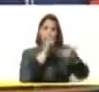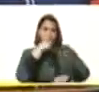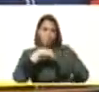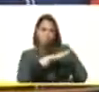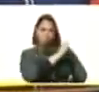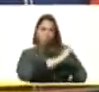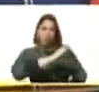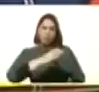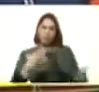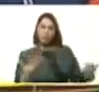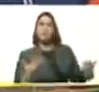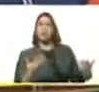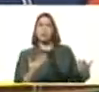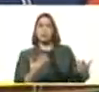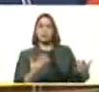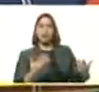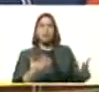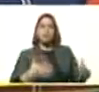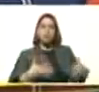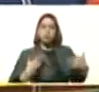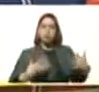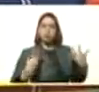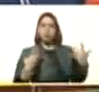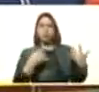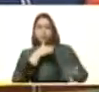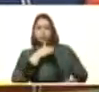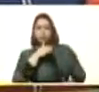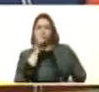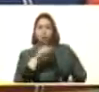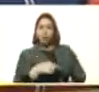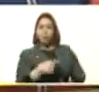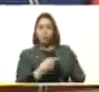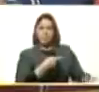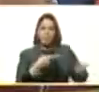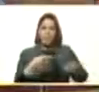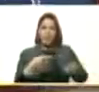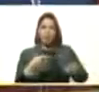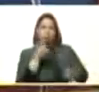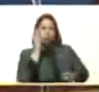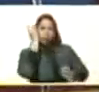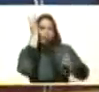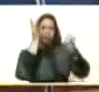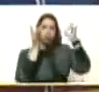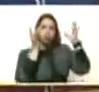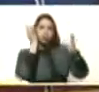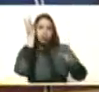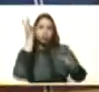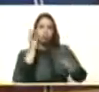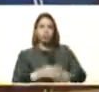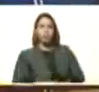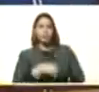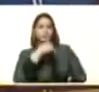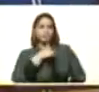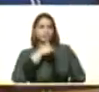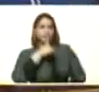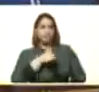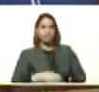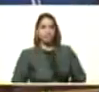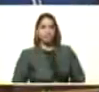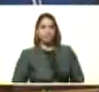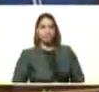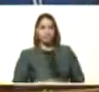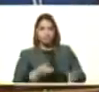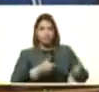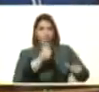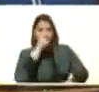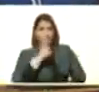caribeño. Una resistencia con alegría. Una resistencia que ha invitado a la creatividad. Una resistencia que ha permitido